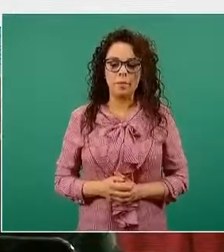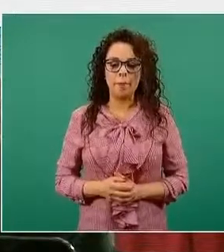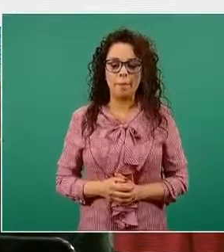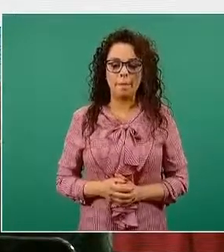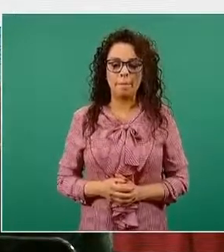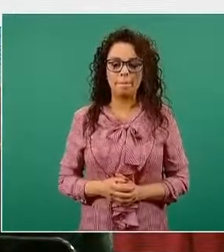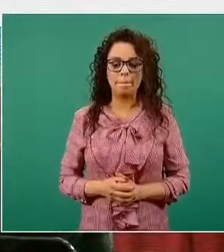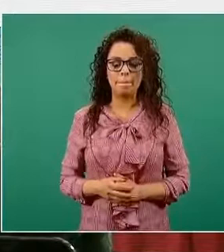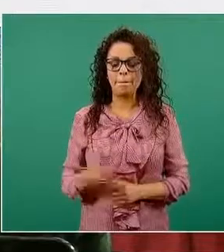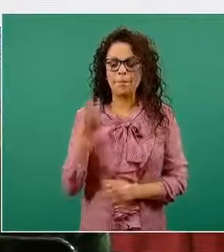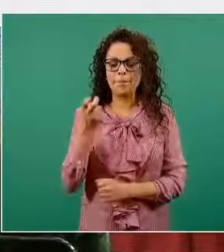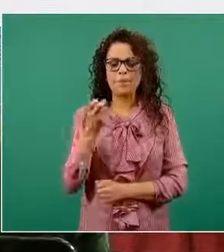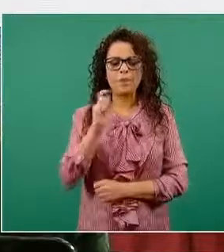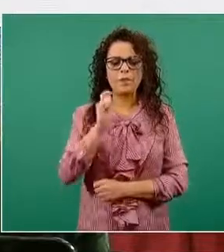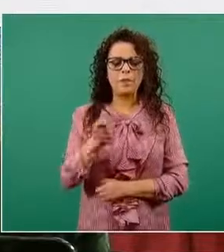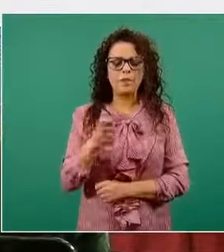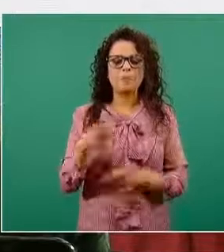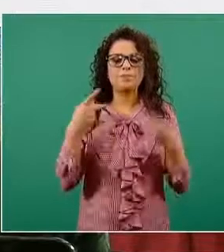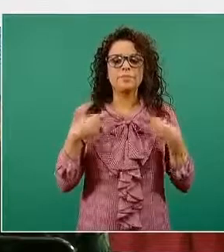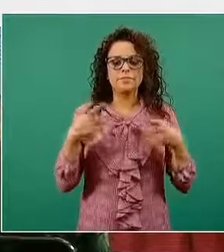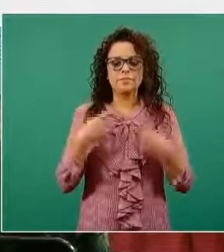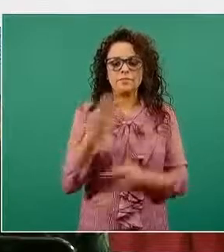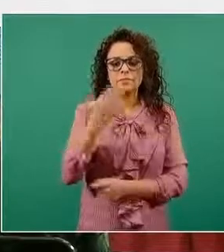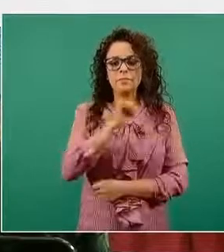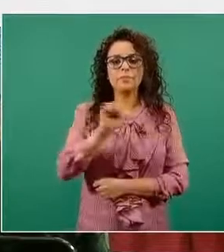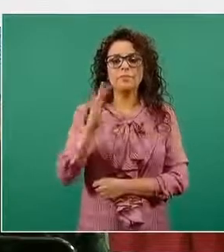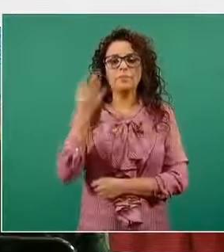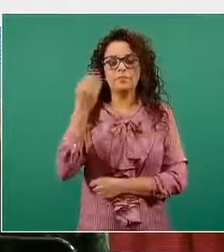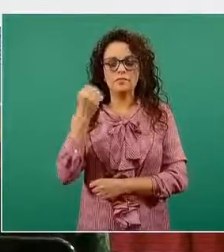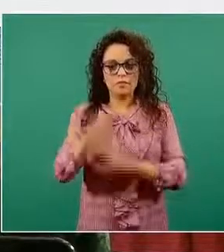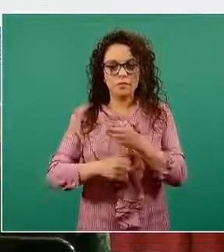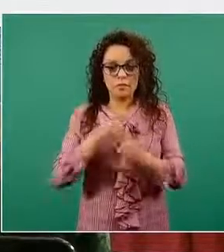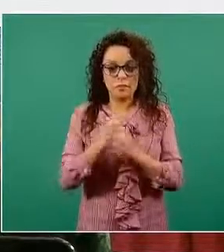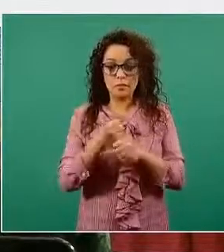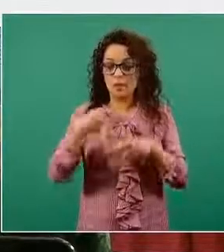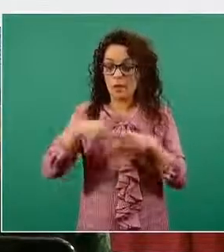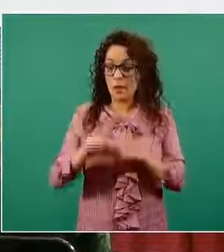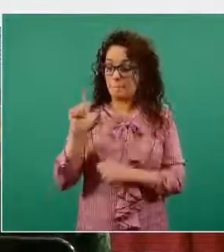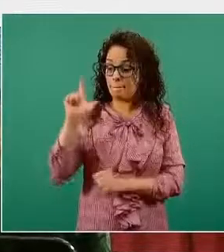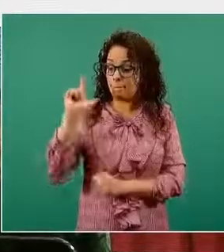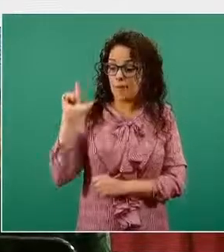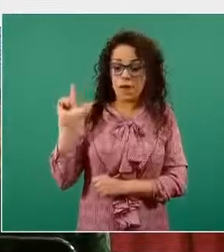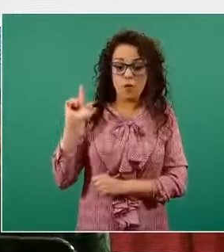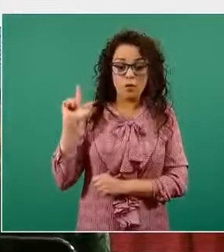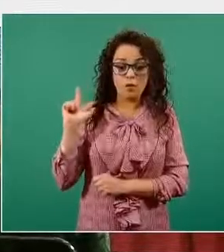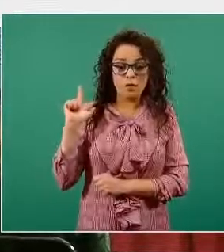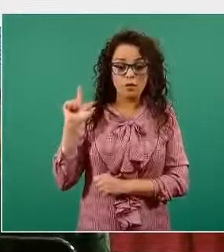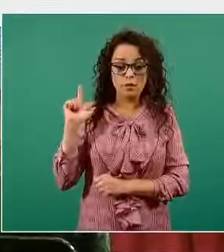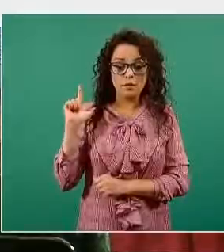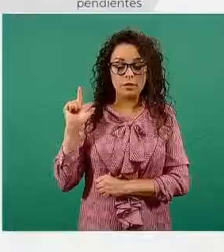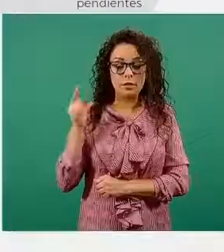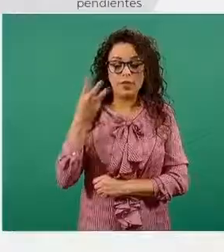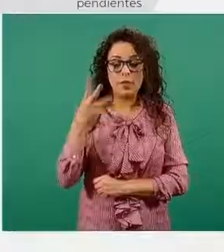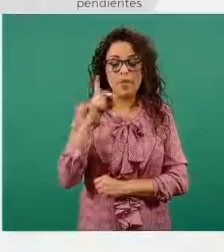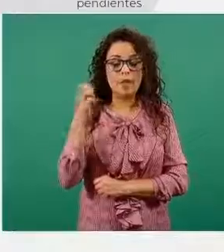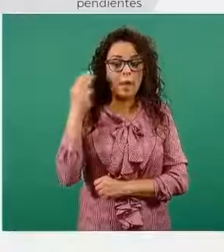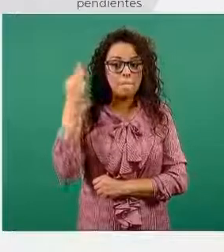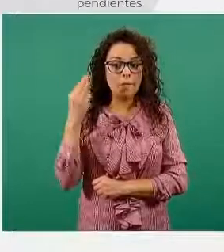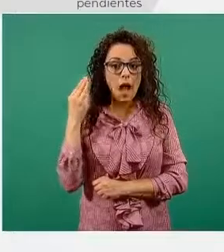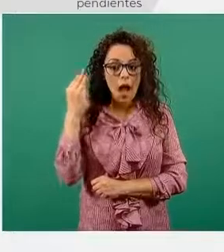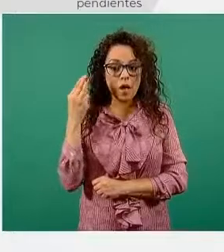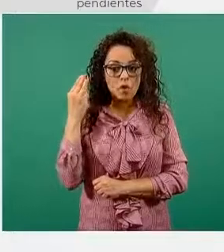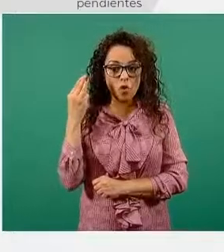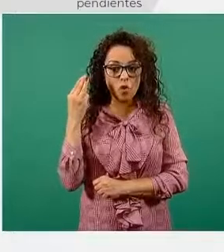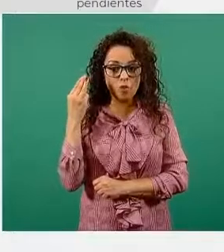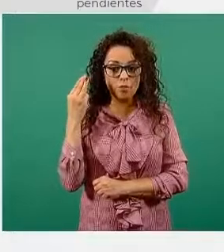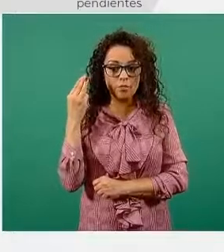Y este es el caso de personas de 50 a 59 años. Empezamos el lunes pasado, el lunes 3 de mayo, y desde